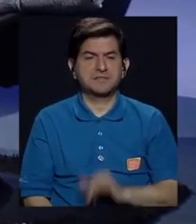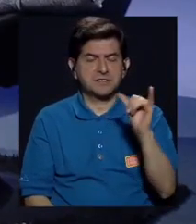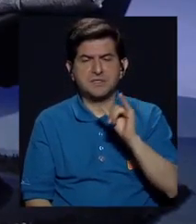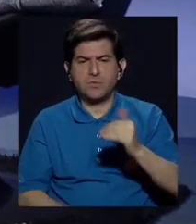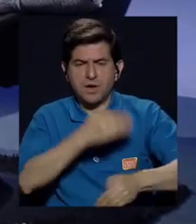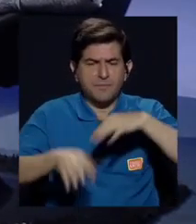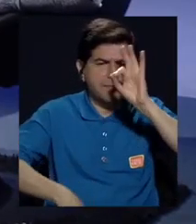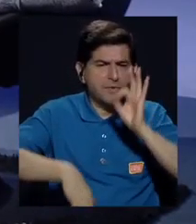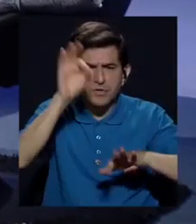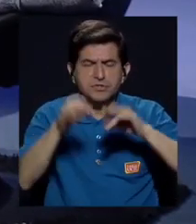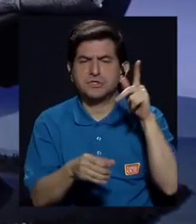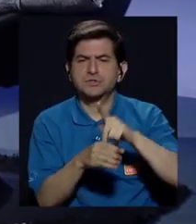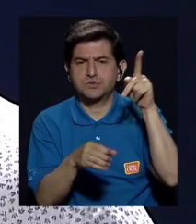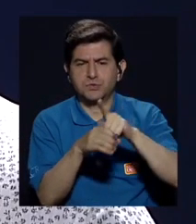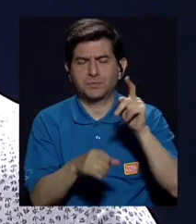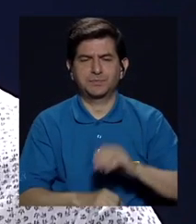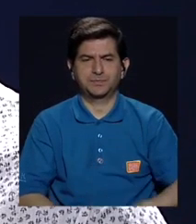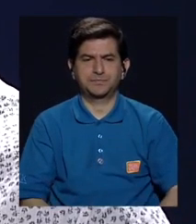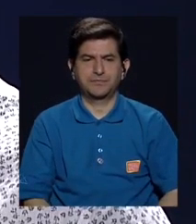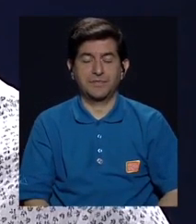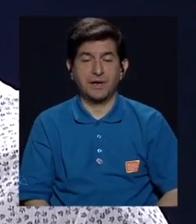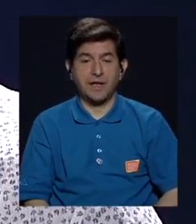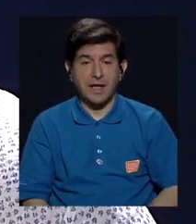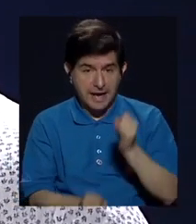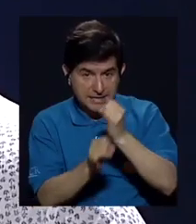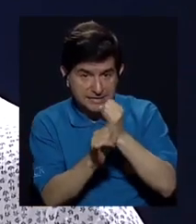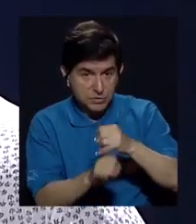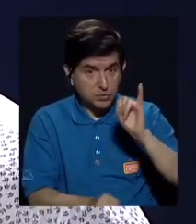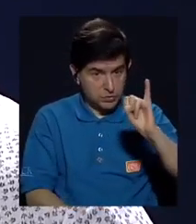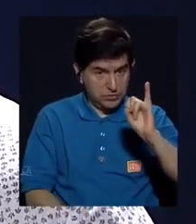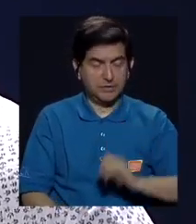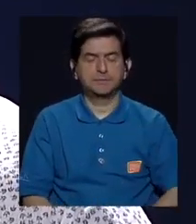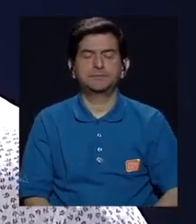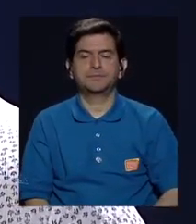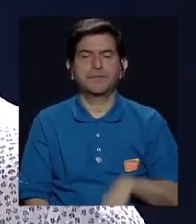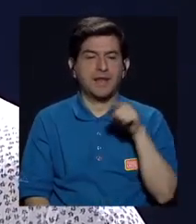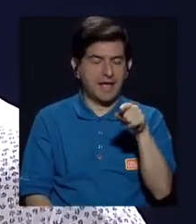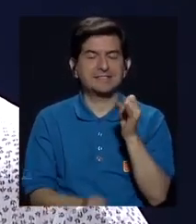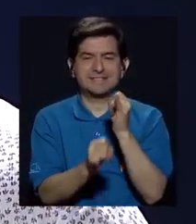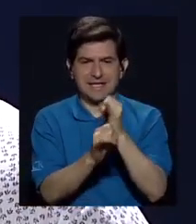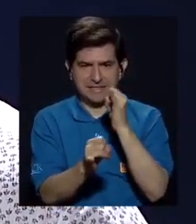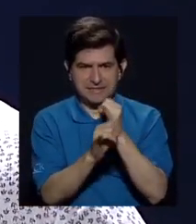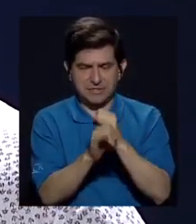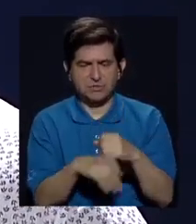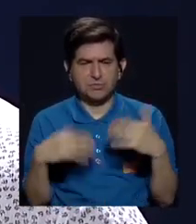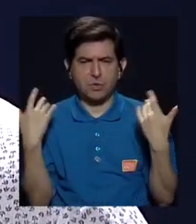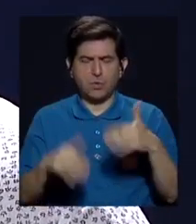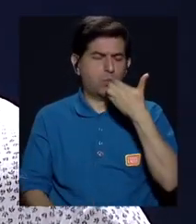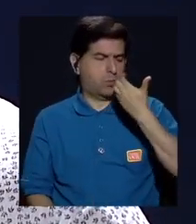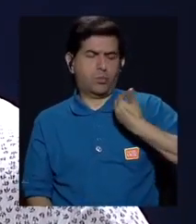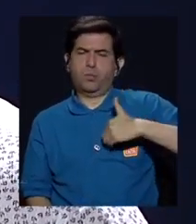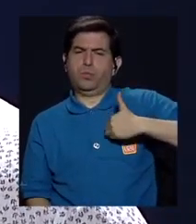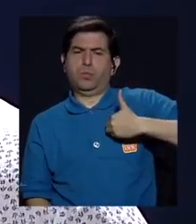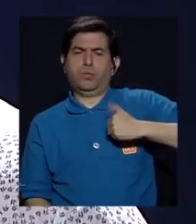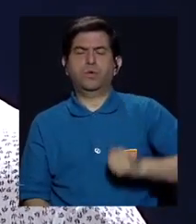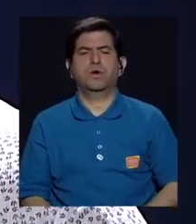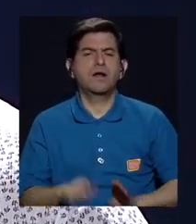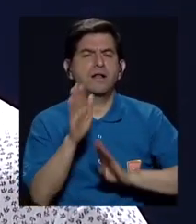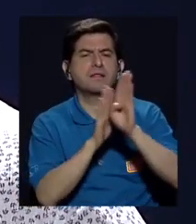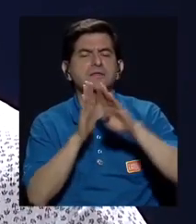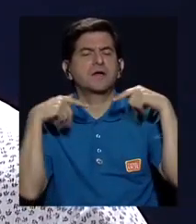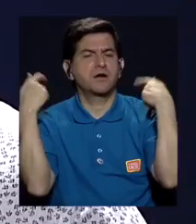que usted participó. ¿El Interlochen? Sí. Bueno, esta es una institución muy prestigiosa. De hecho,